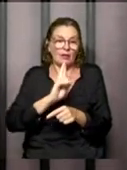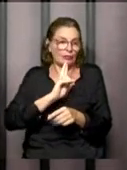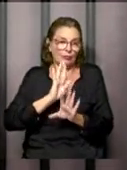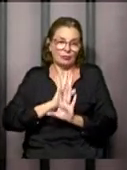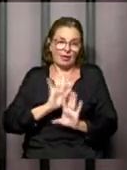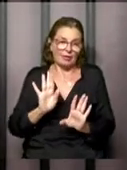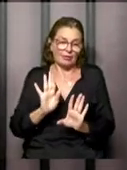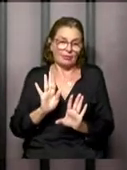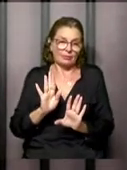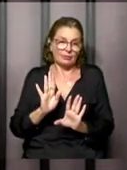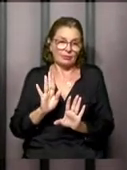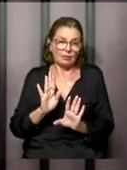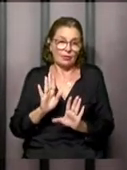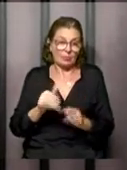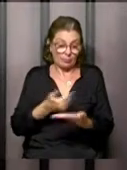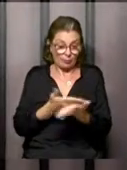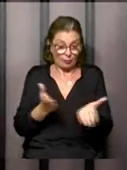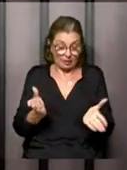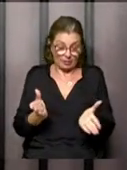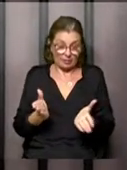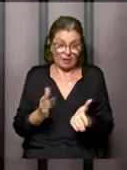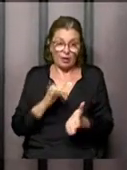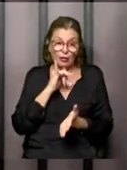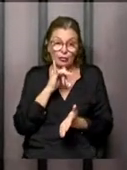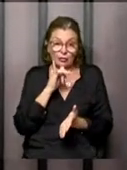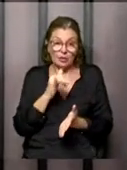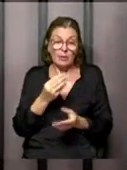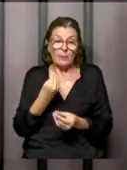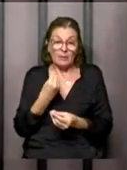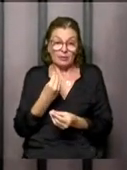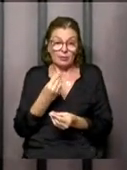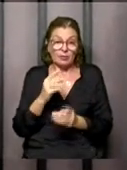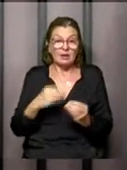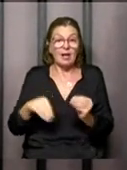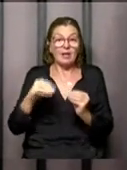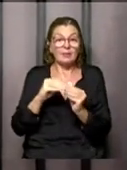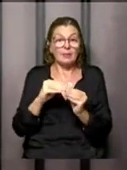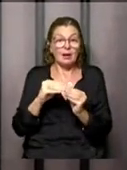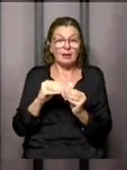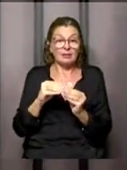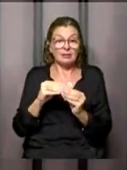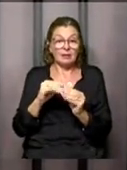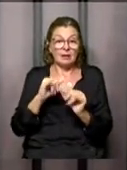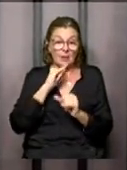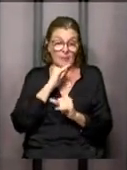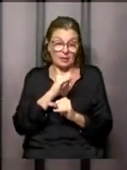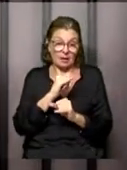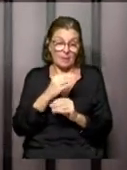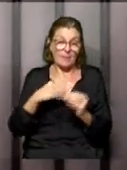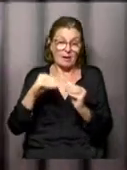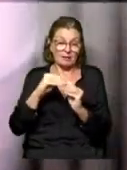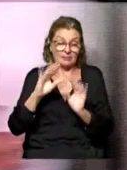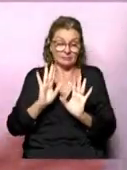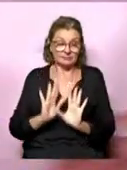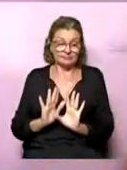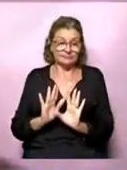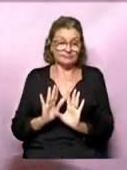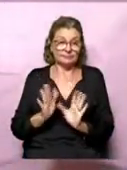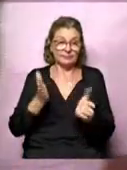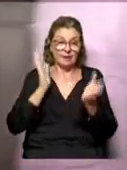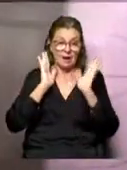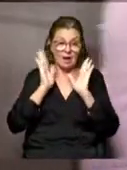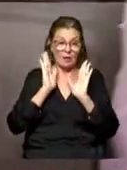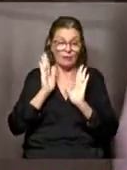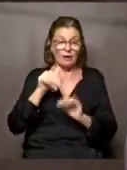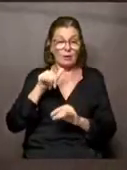por eso la valentía de exponerse de esta manera a contar lo que me pasó y además formalizarlo, que es mucho más. El abogado Juan